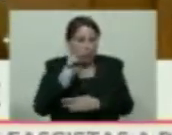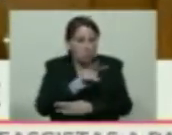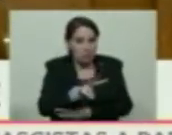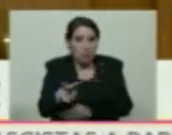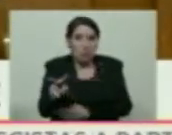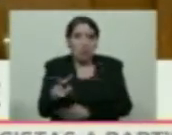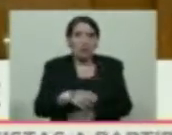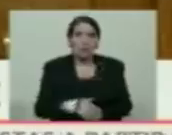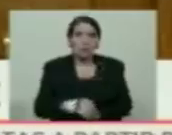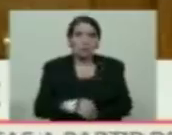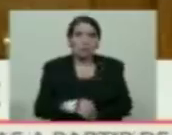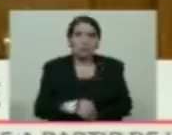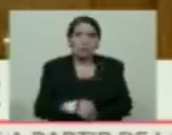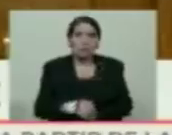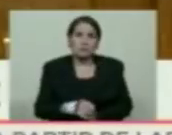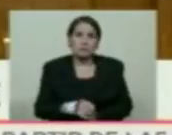Arroz en Yaracuy, ¿quién lo iba a creer?